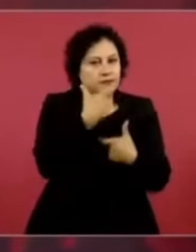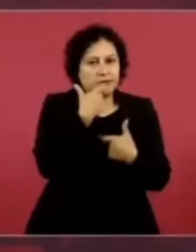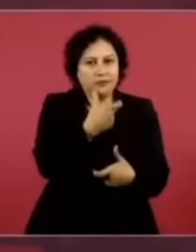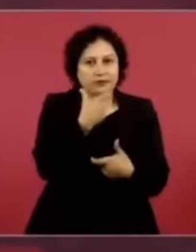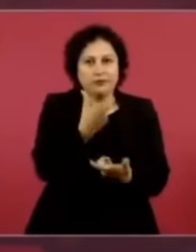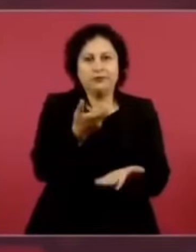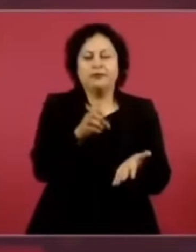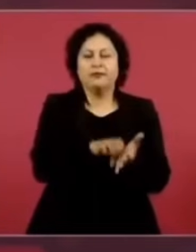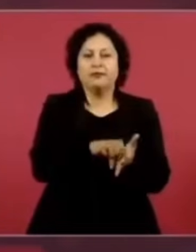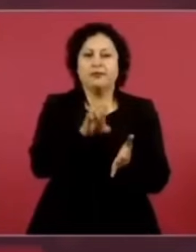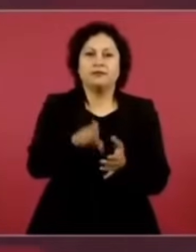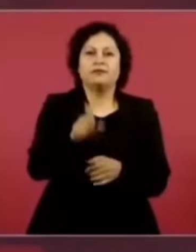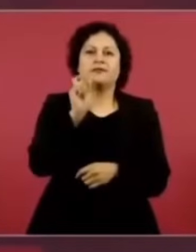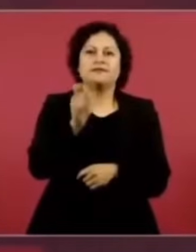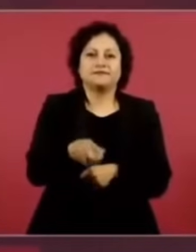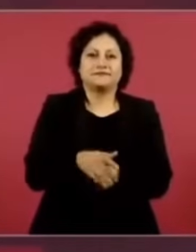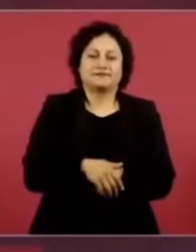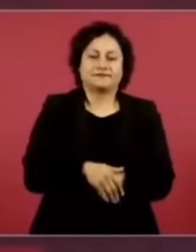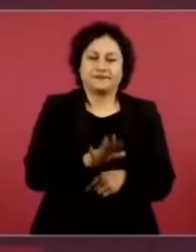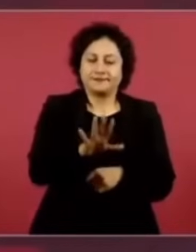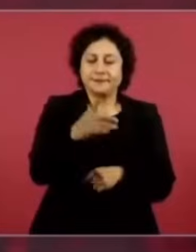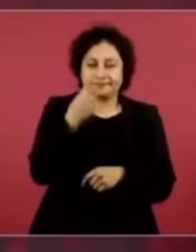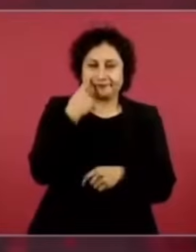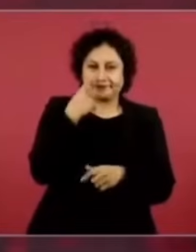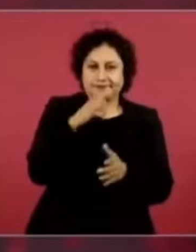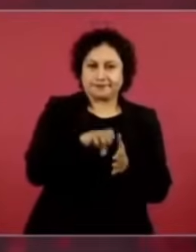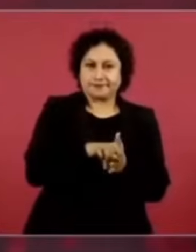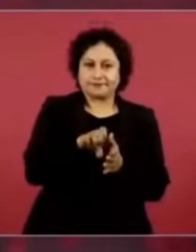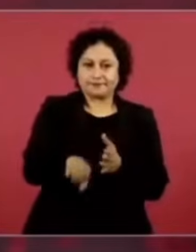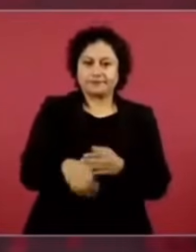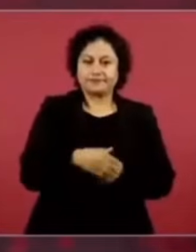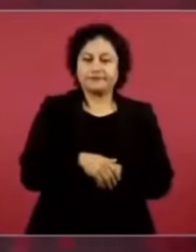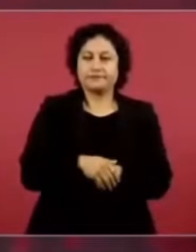me llevan un seguimiento, ¿no?